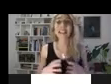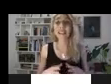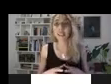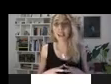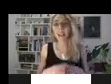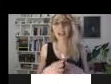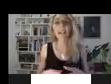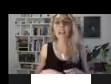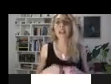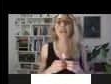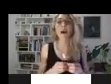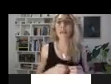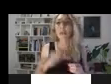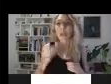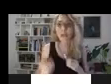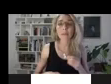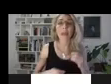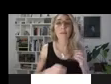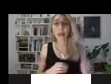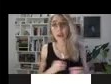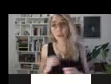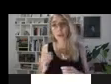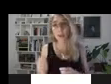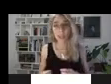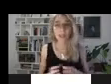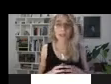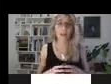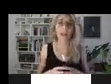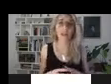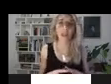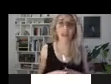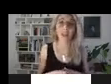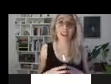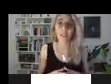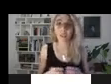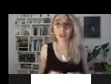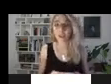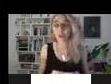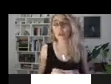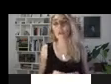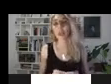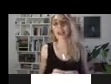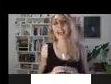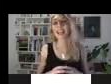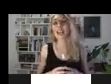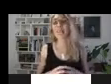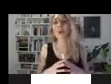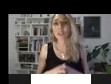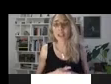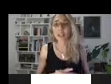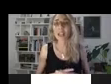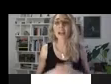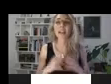Las residencias de arte, que voy a hablar en varias oportunidades a lo largo de este espacio sobre